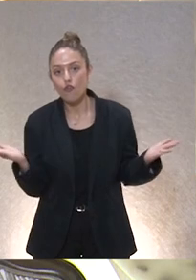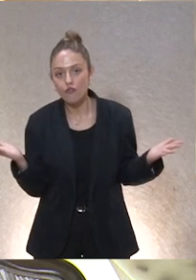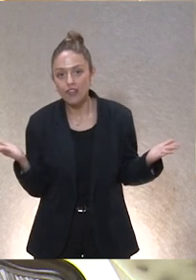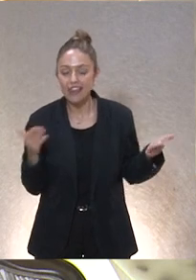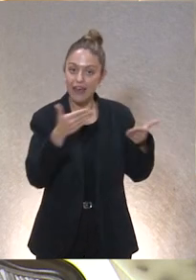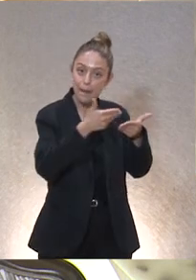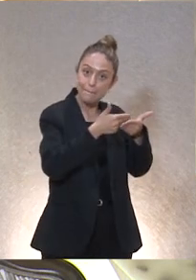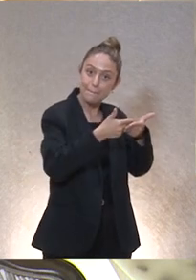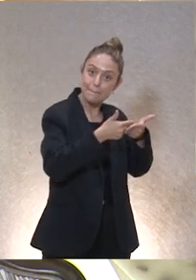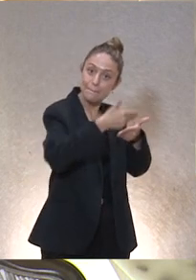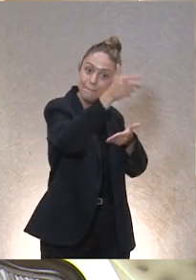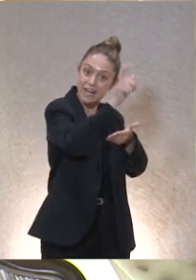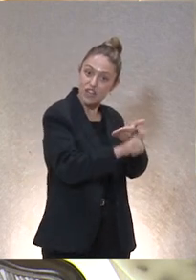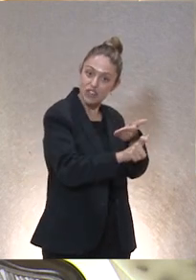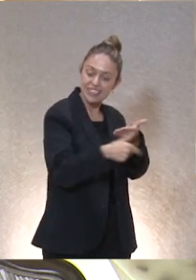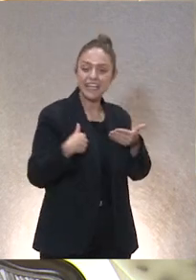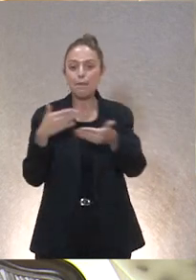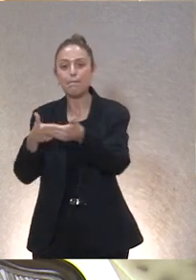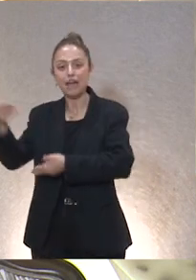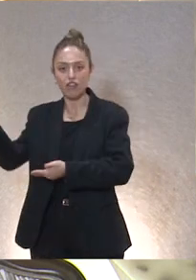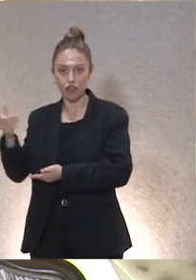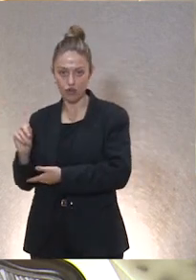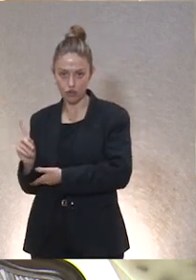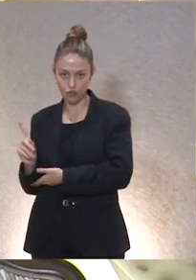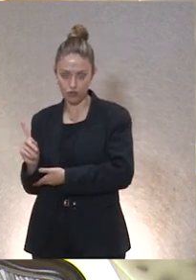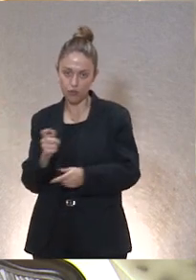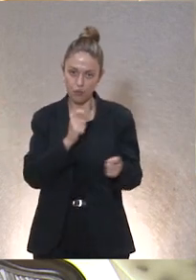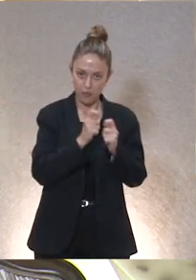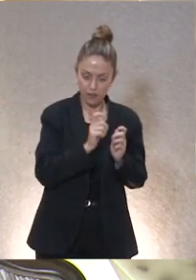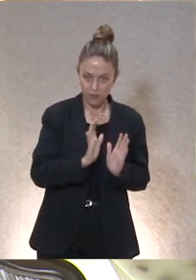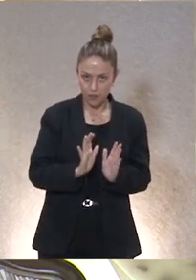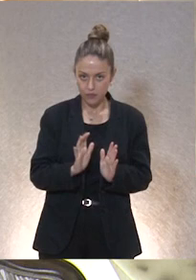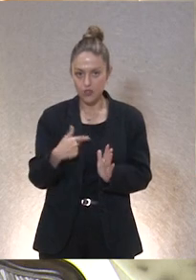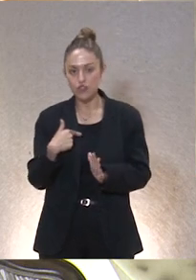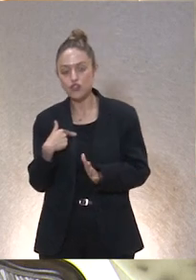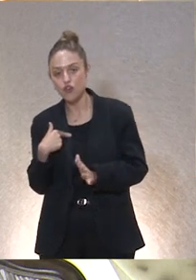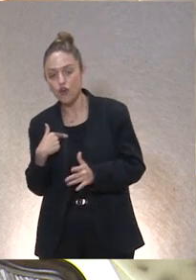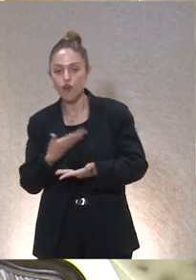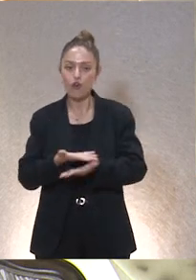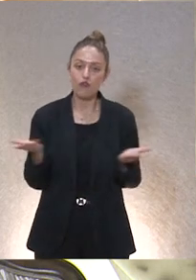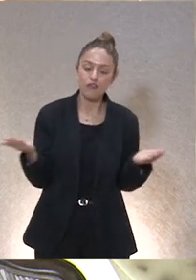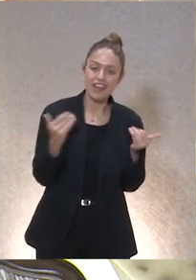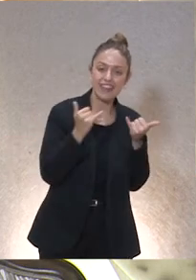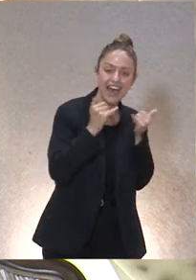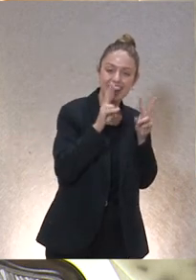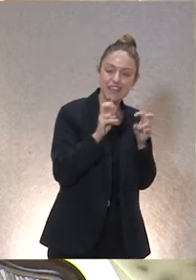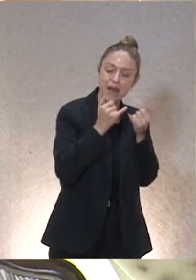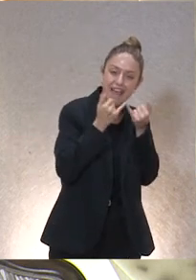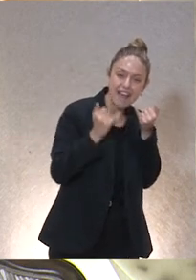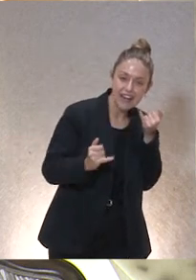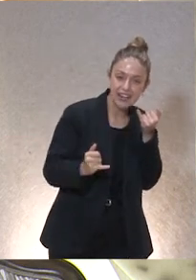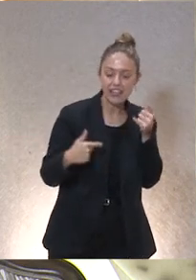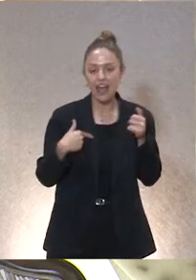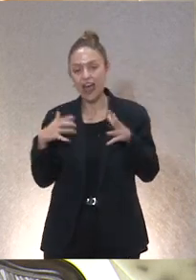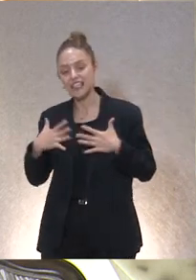los periódicos ya tengo mi selección De quién me fío en temas energéticos de quién me fío en temas